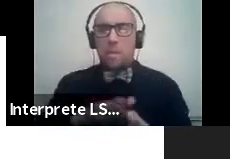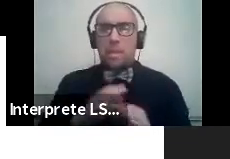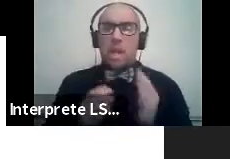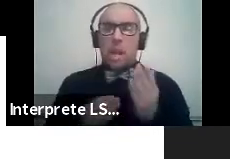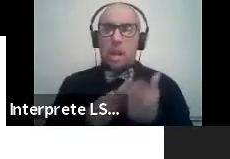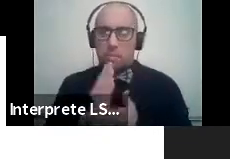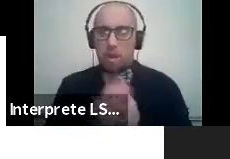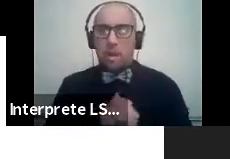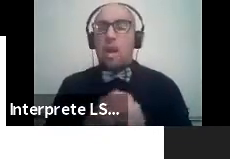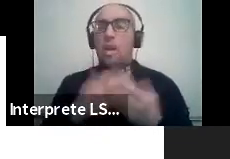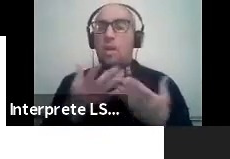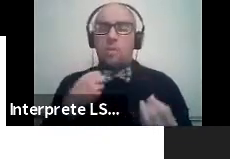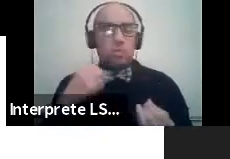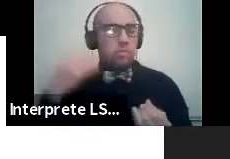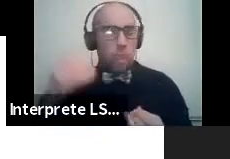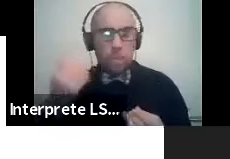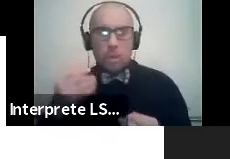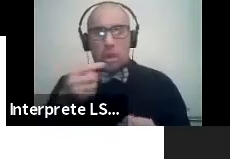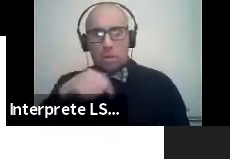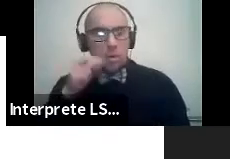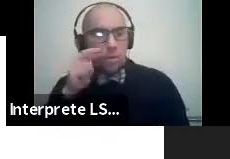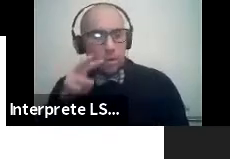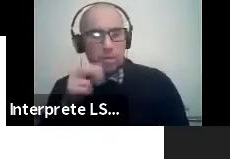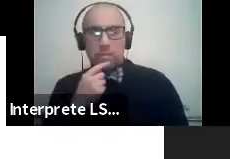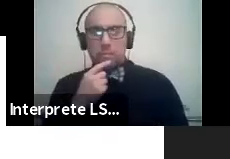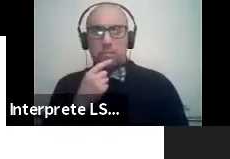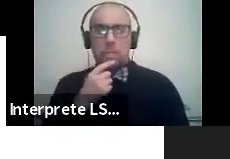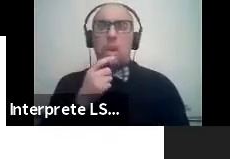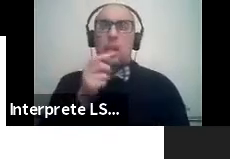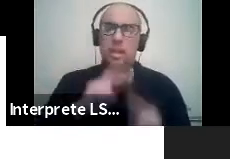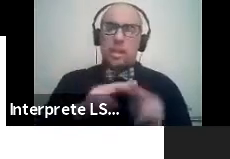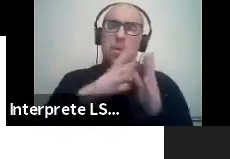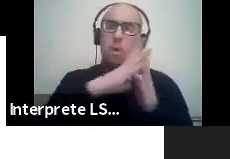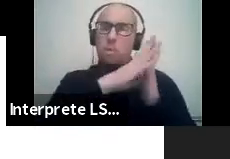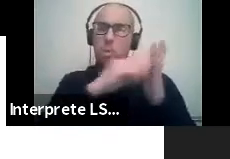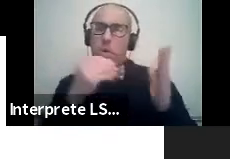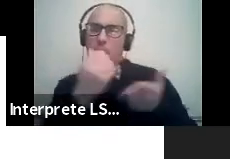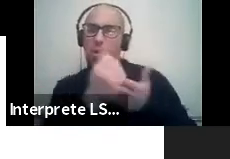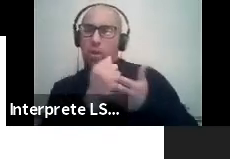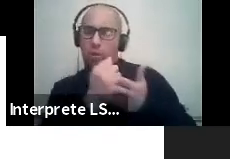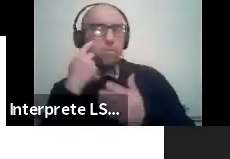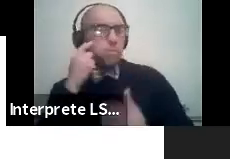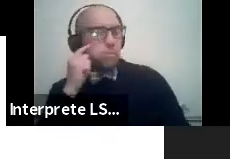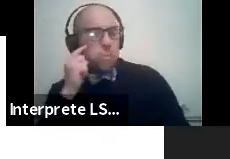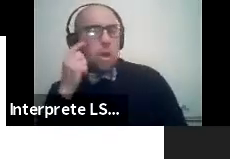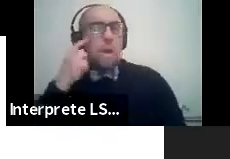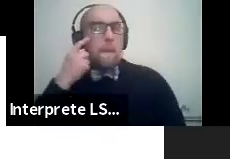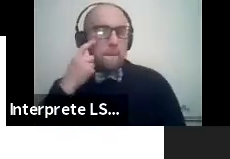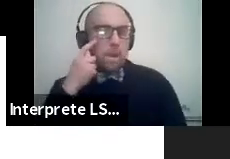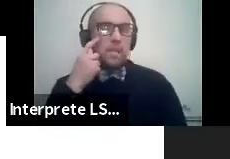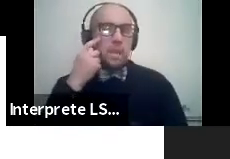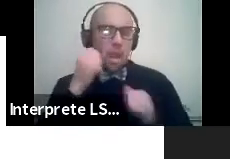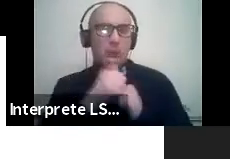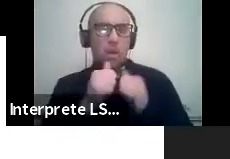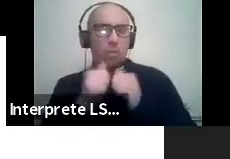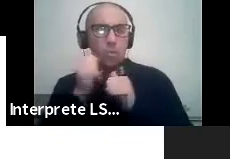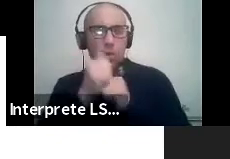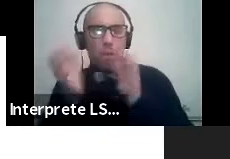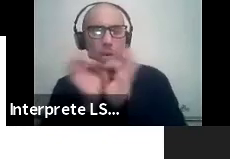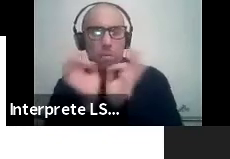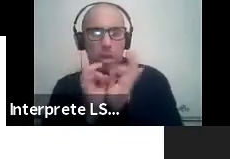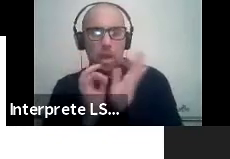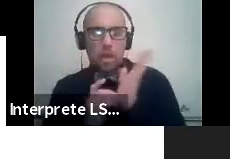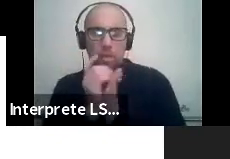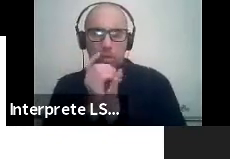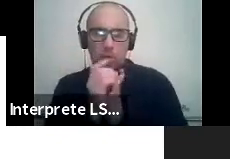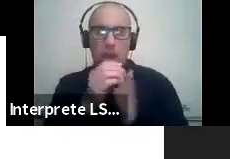ahí que por eso fue muy importante que nosotros nos hiciéramos de un modelo que nos ayudara entonces a conceptualizar y explicar cómo es que se da el desarrollo